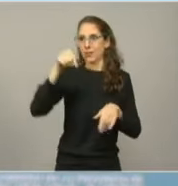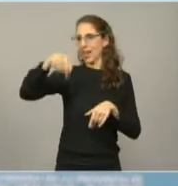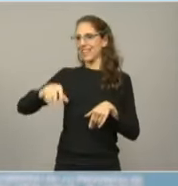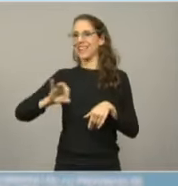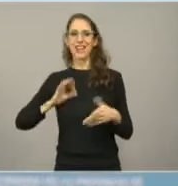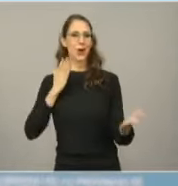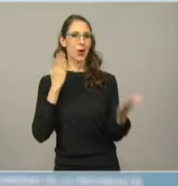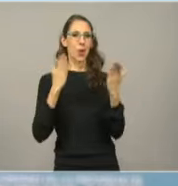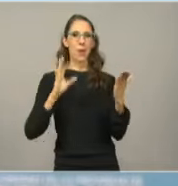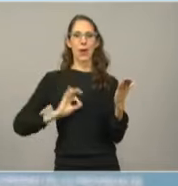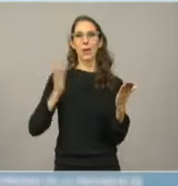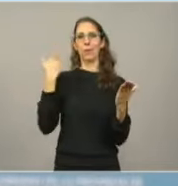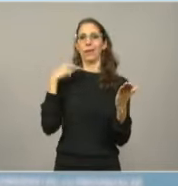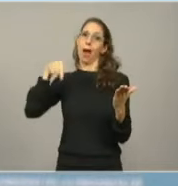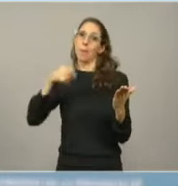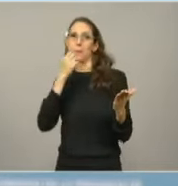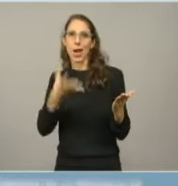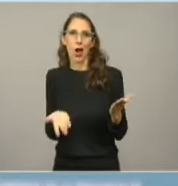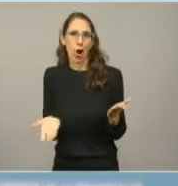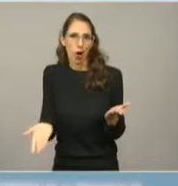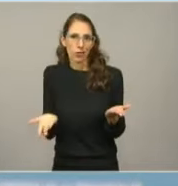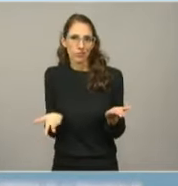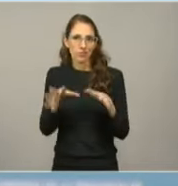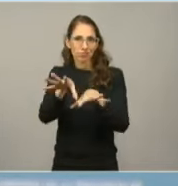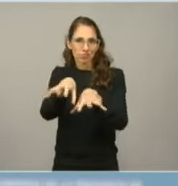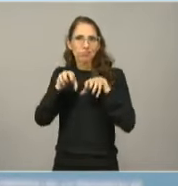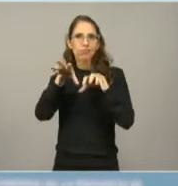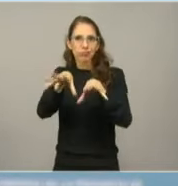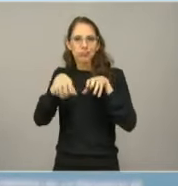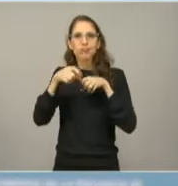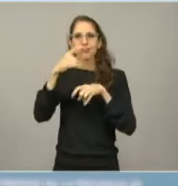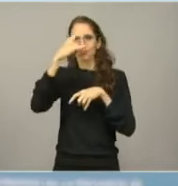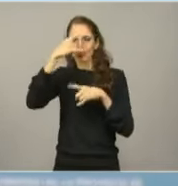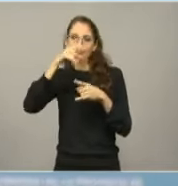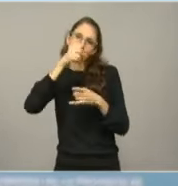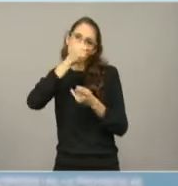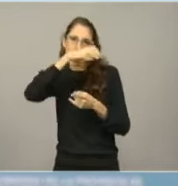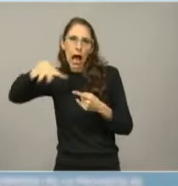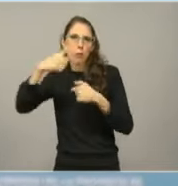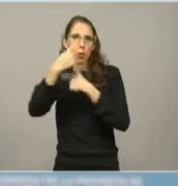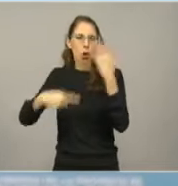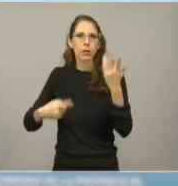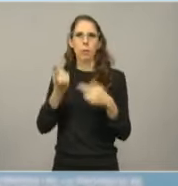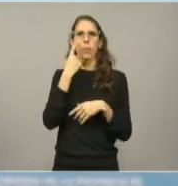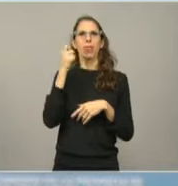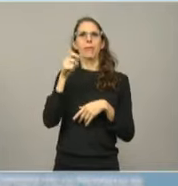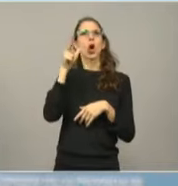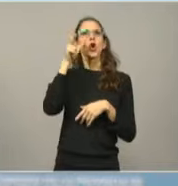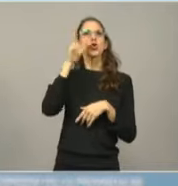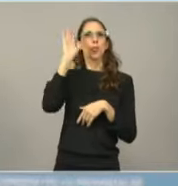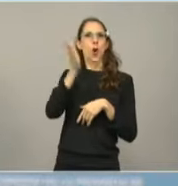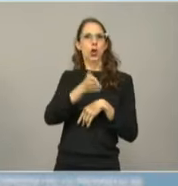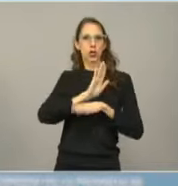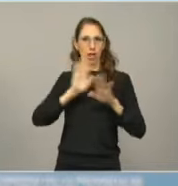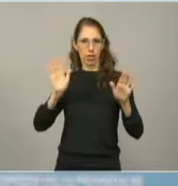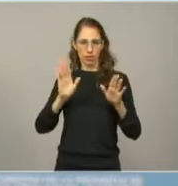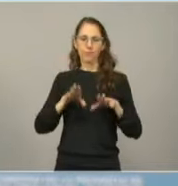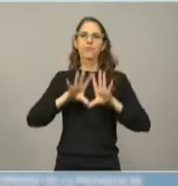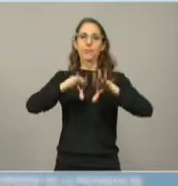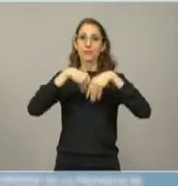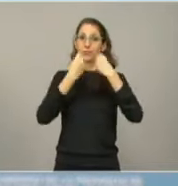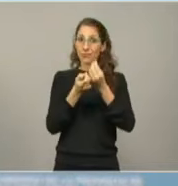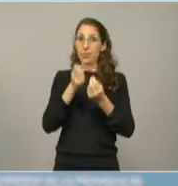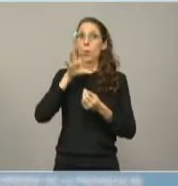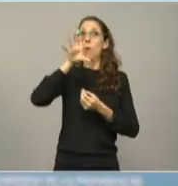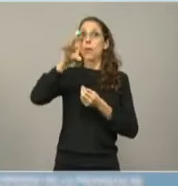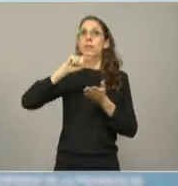efecto del agro lo que vemos Es que la caída llega casi al 8% O sea que la caída en la provincia de Buenos Aires es